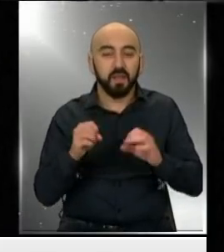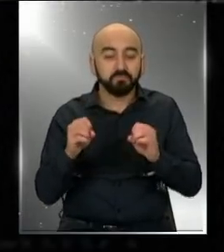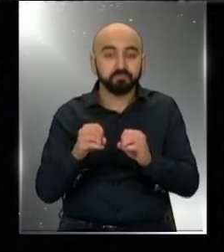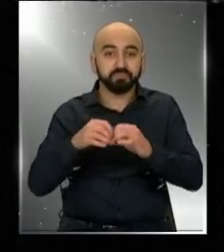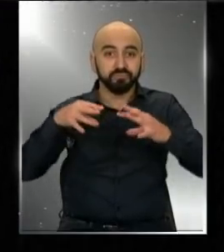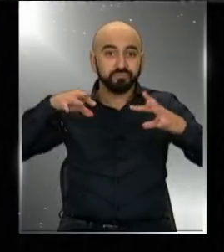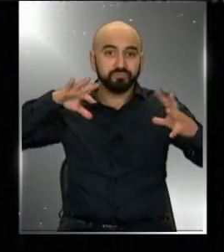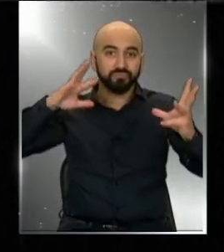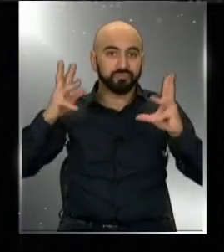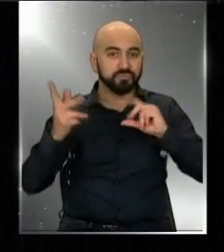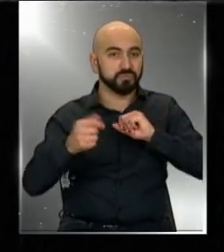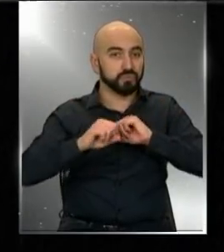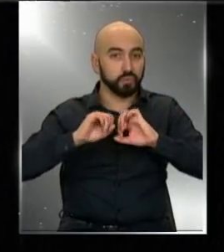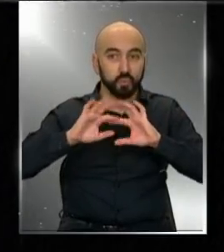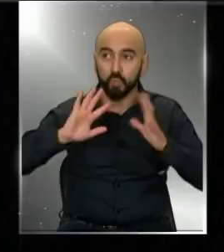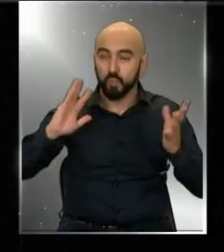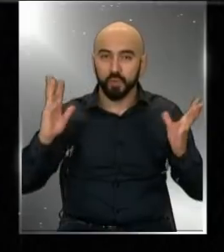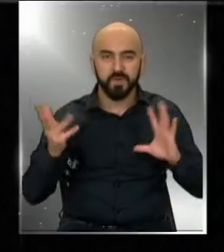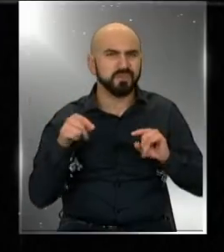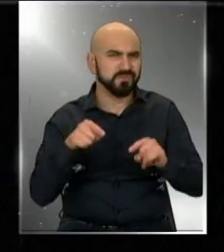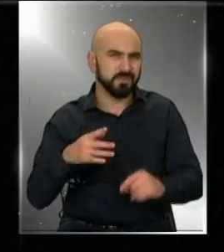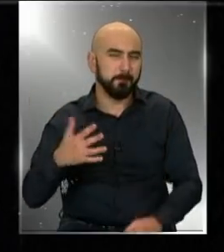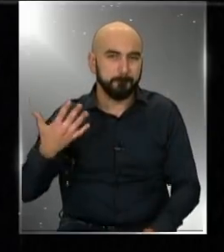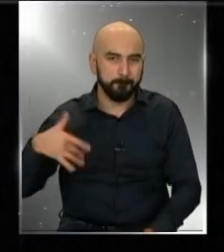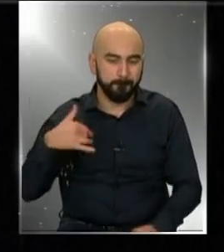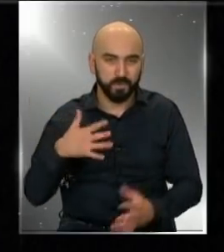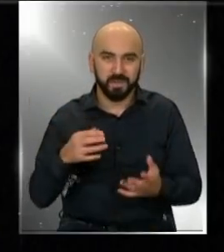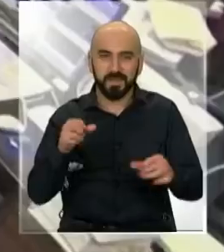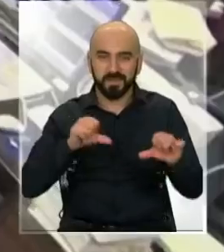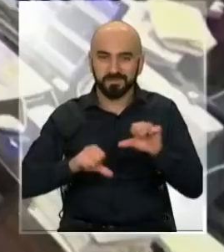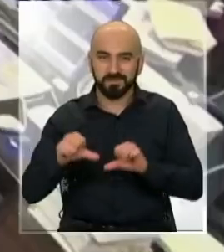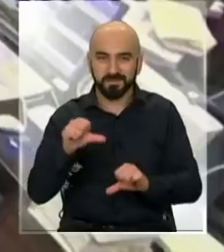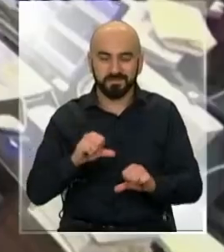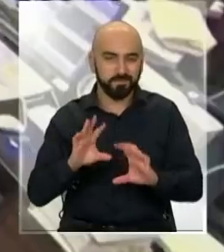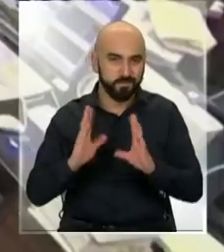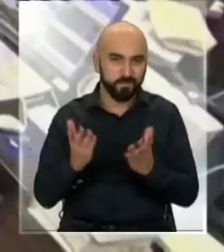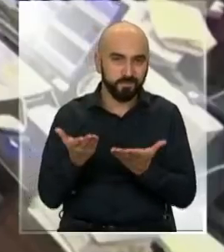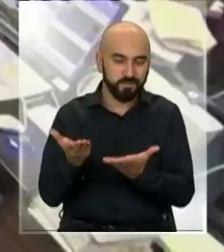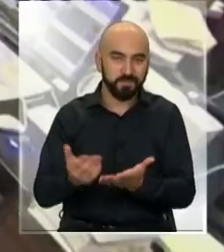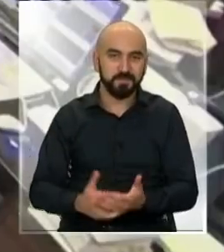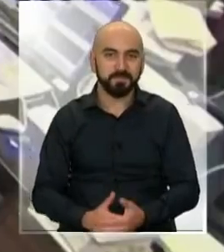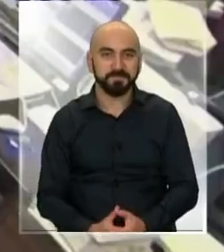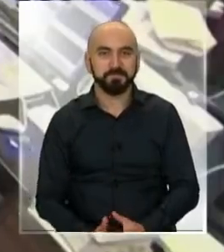universo. Tremendamente relevante para la ciencia. This is the control room.